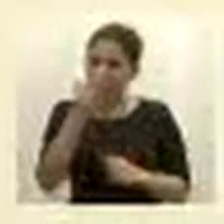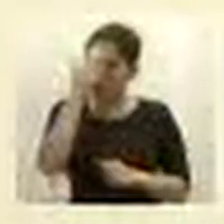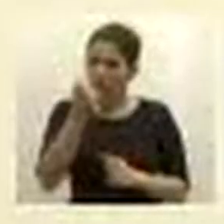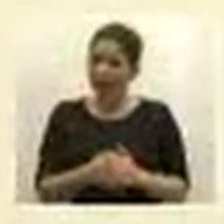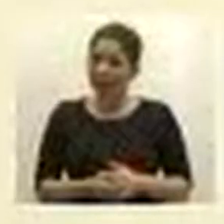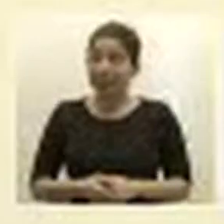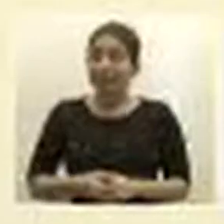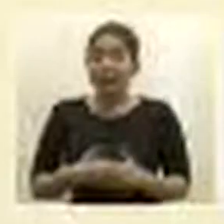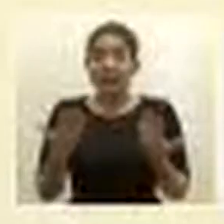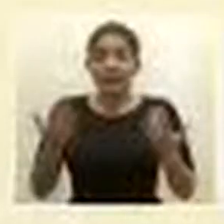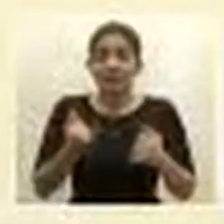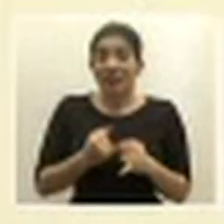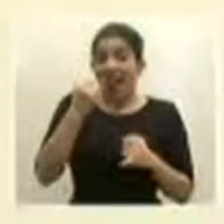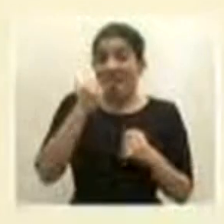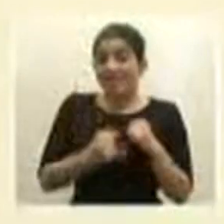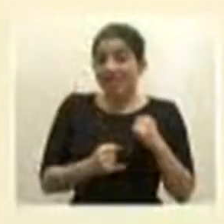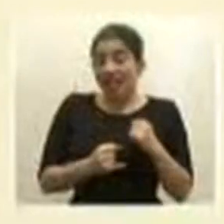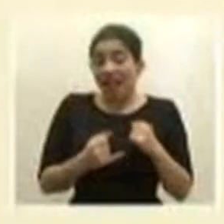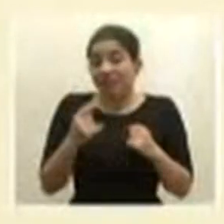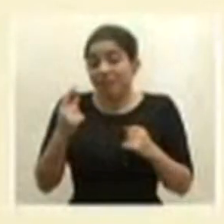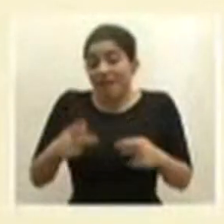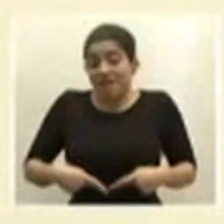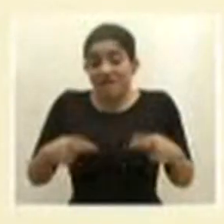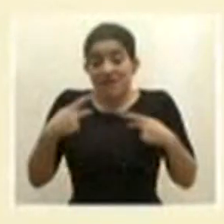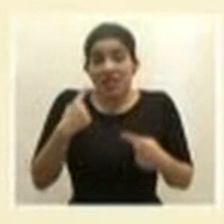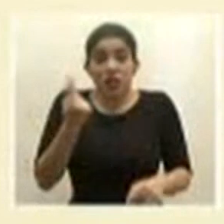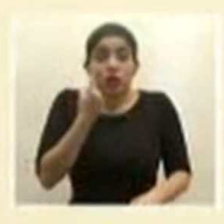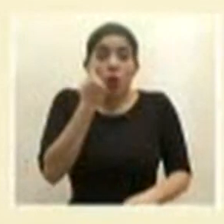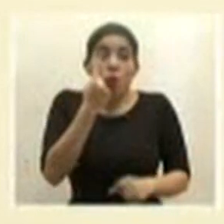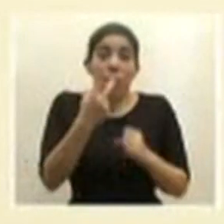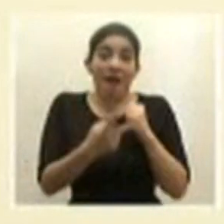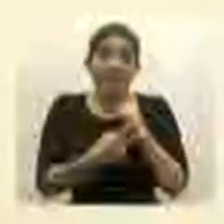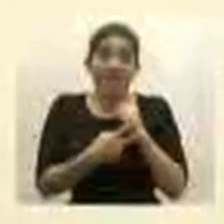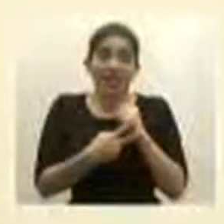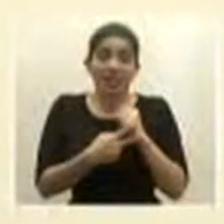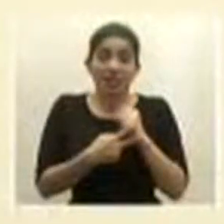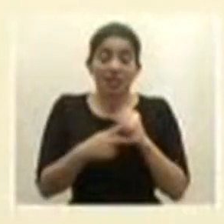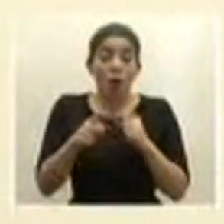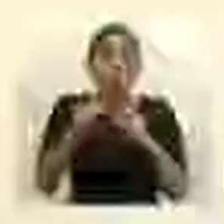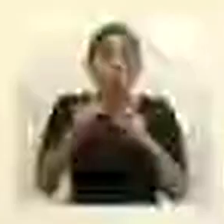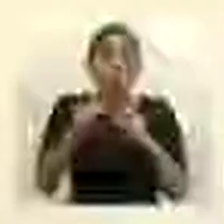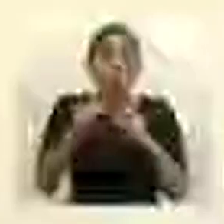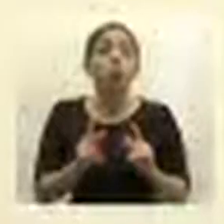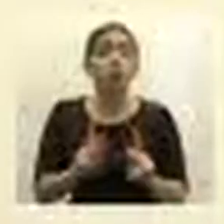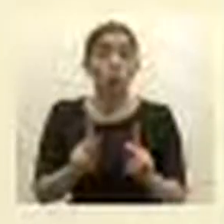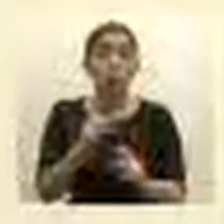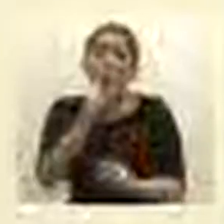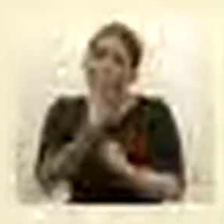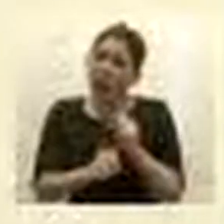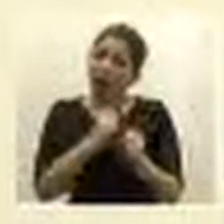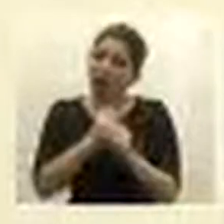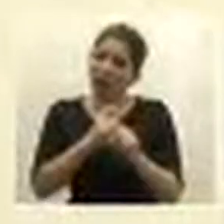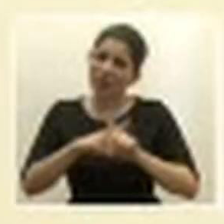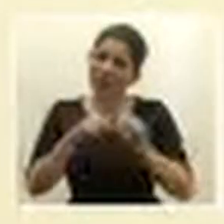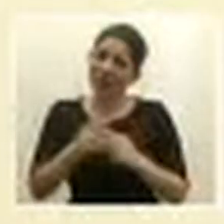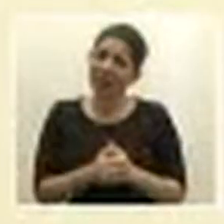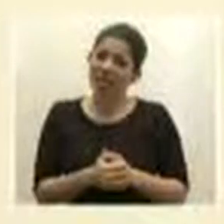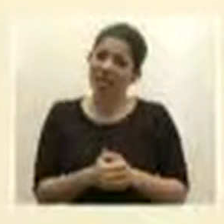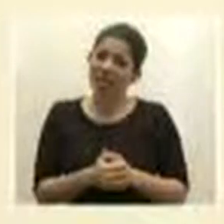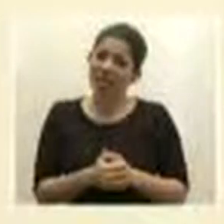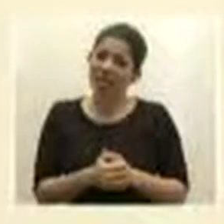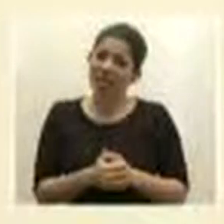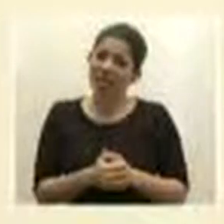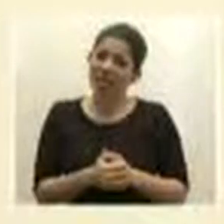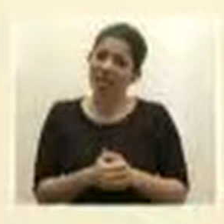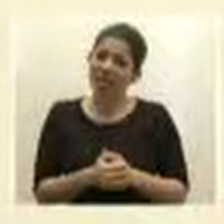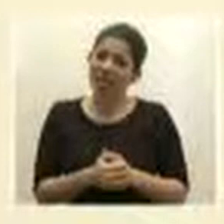Al final, solo vivimos una vez, solo se tiene una vida, es una oportunidad, es un año peculiar, es un año difícil,